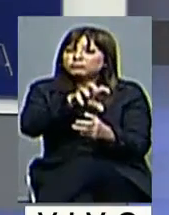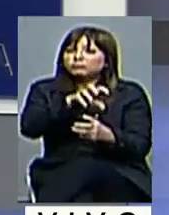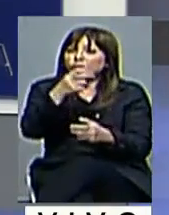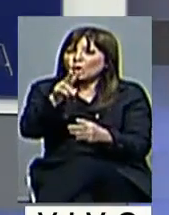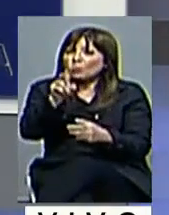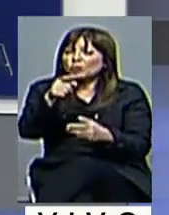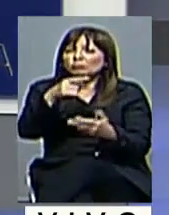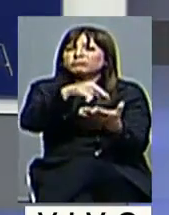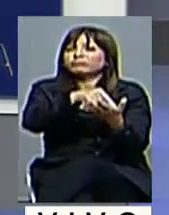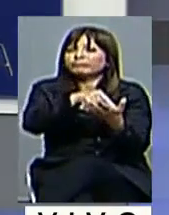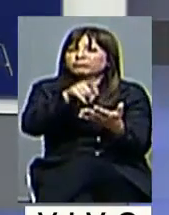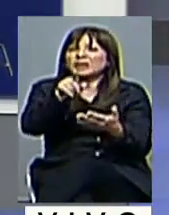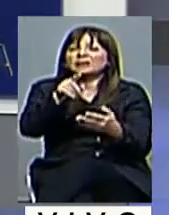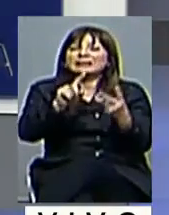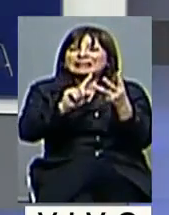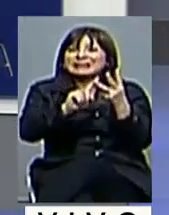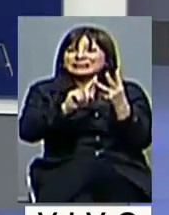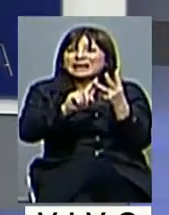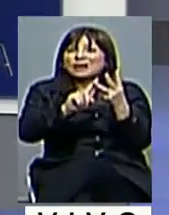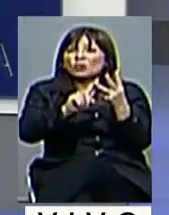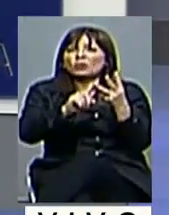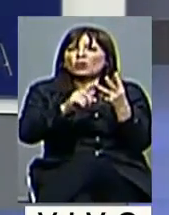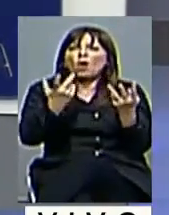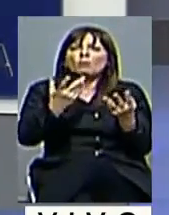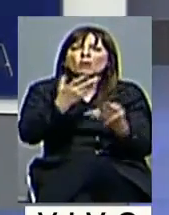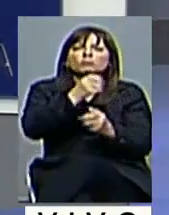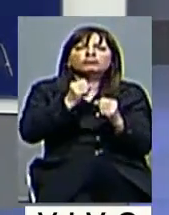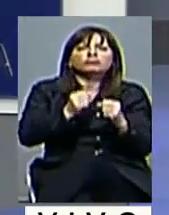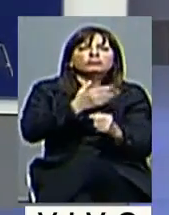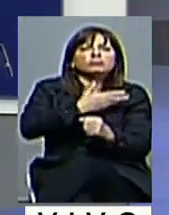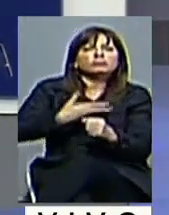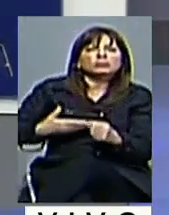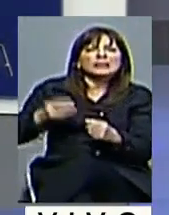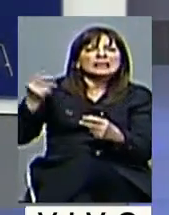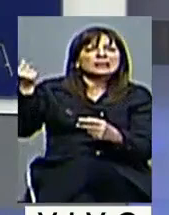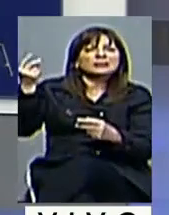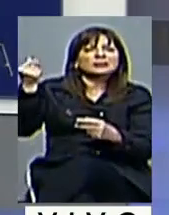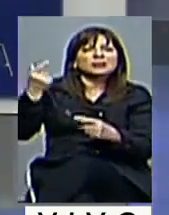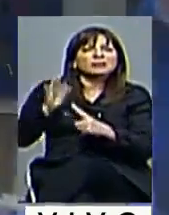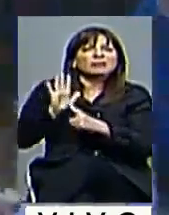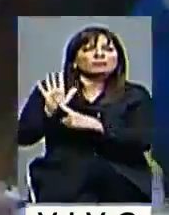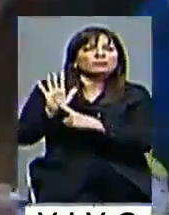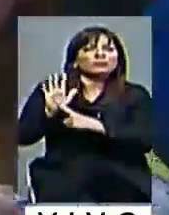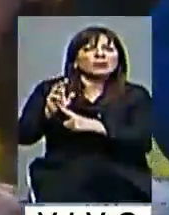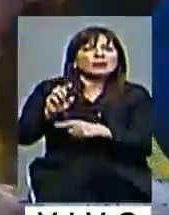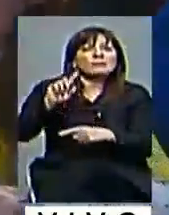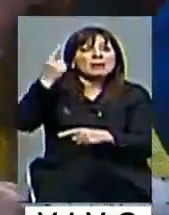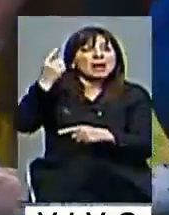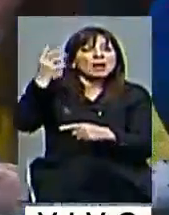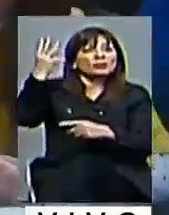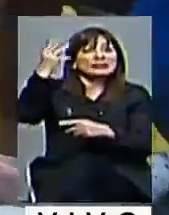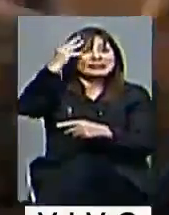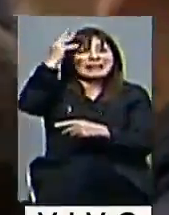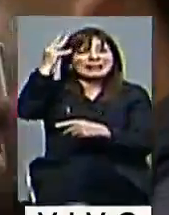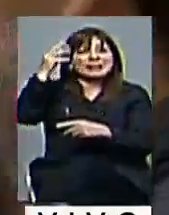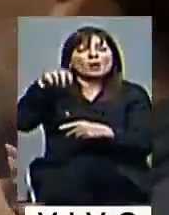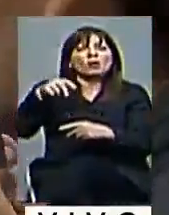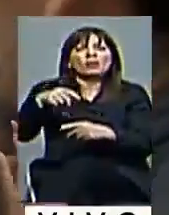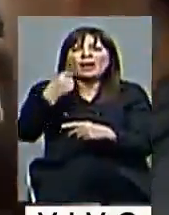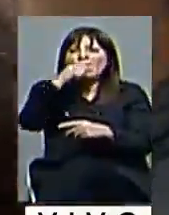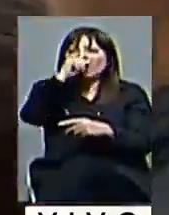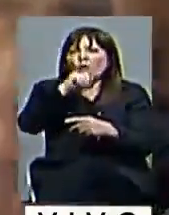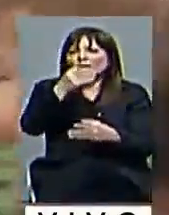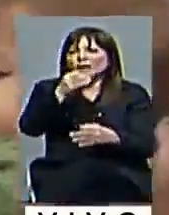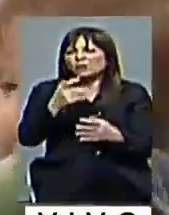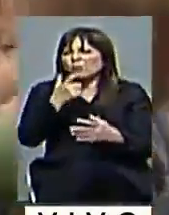el Parlamento. Y lo tercero es de qué manera pueda gobernar, es decir, qué iniciativas puede plantear los primeros 3 días. Hoy día las encuestas están en entredicho. La